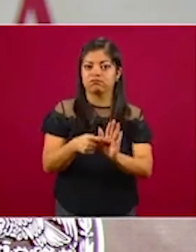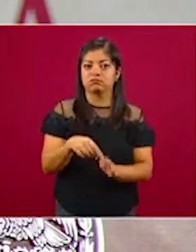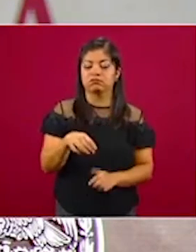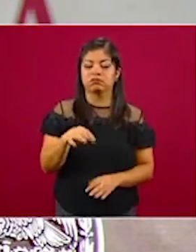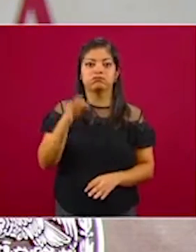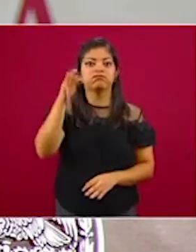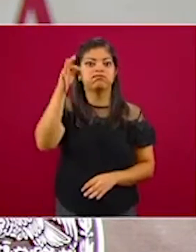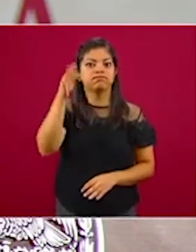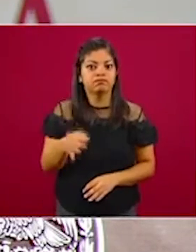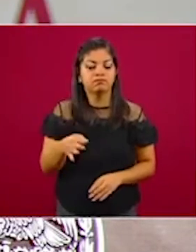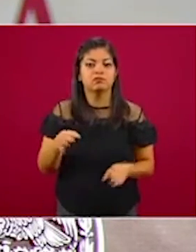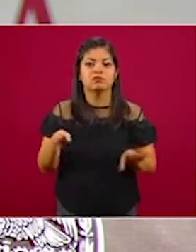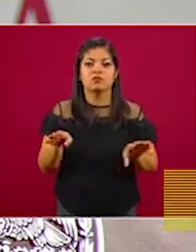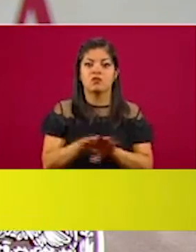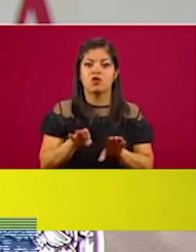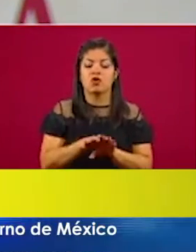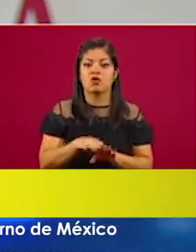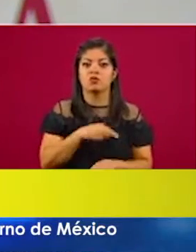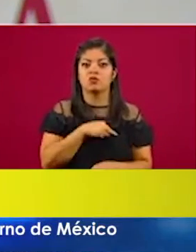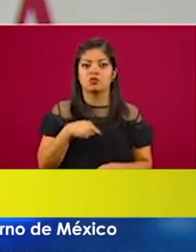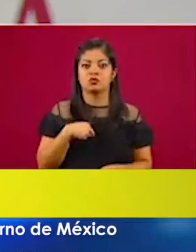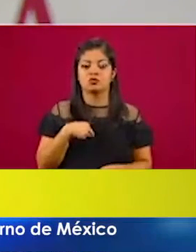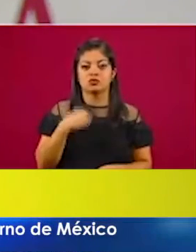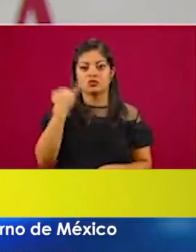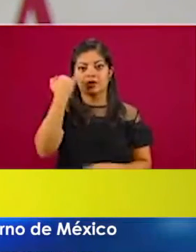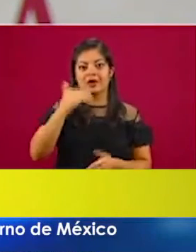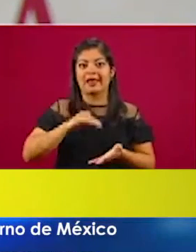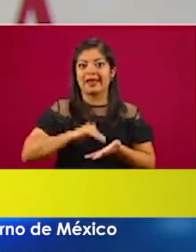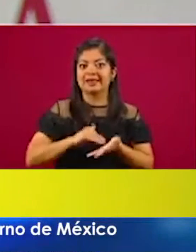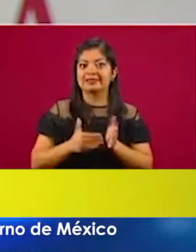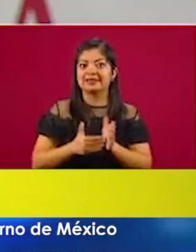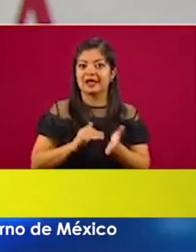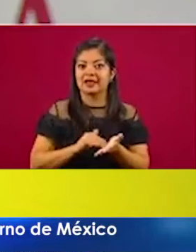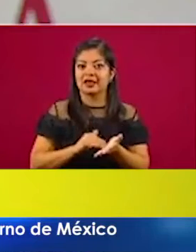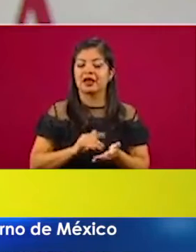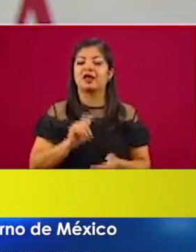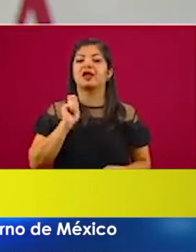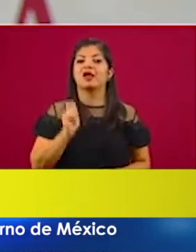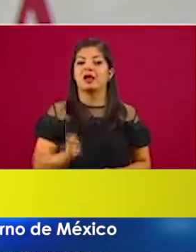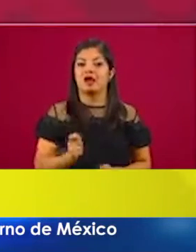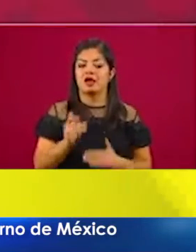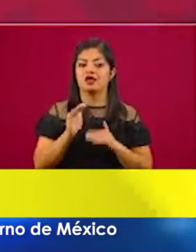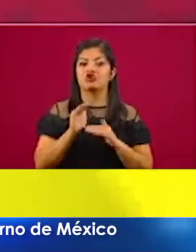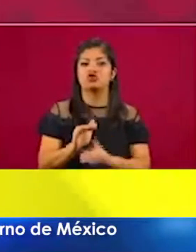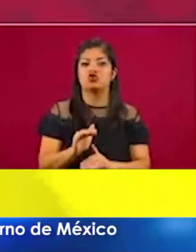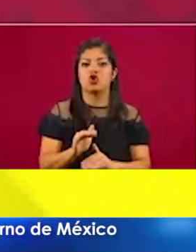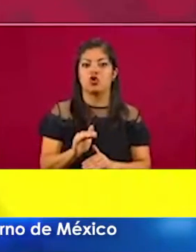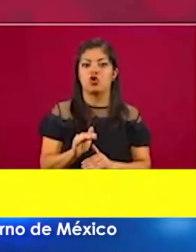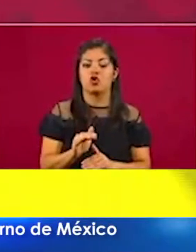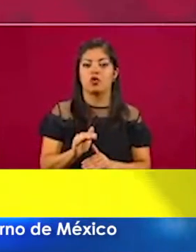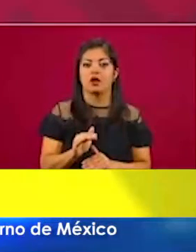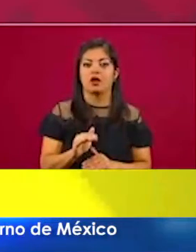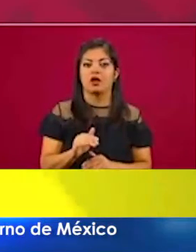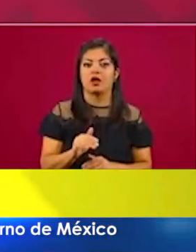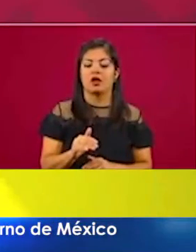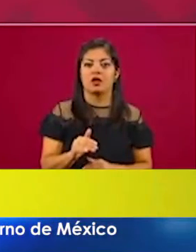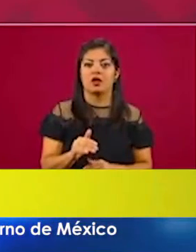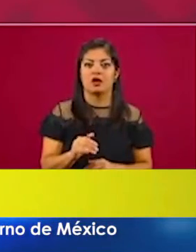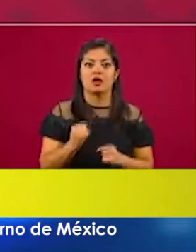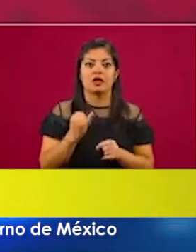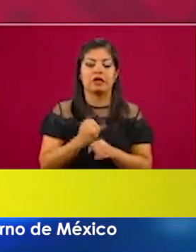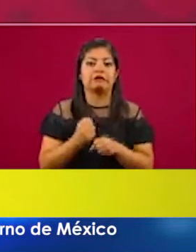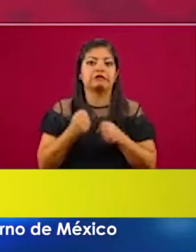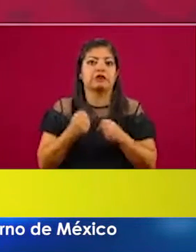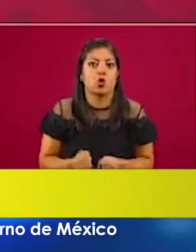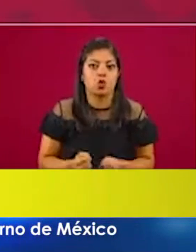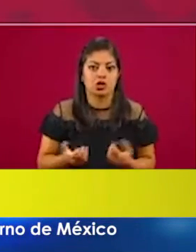de la estrategia en contra de la inseguridad. Nunca hemos